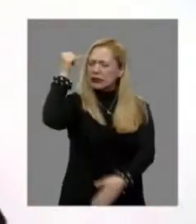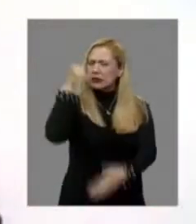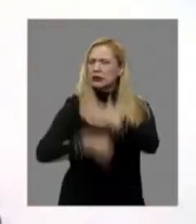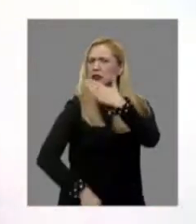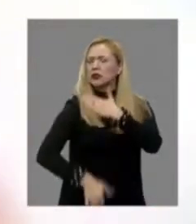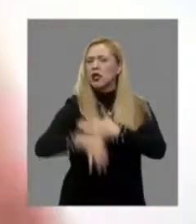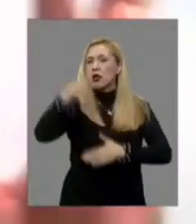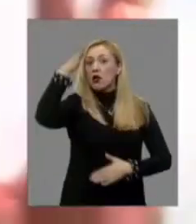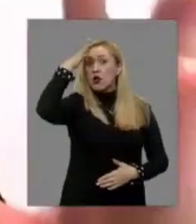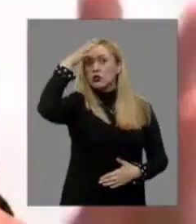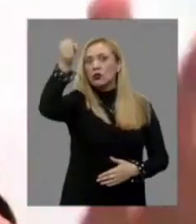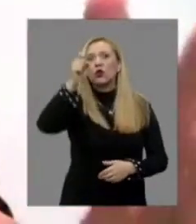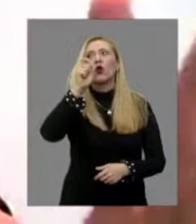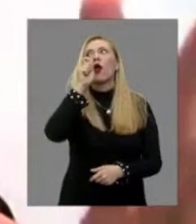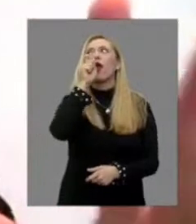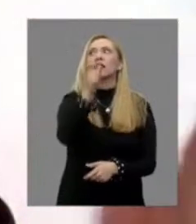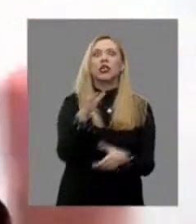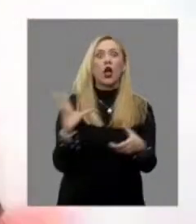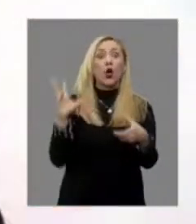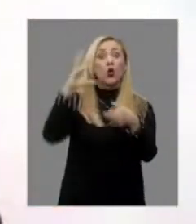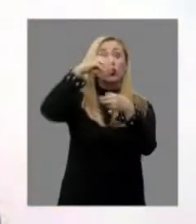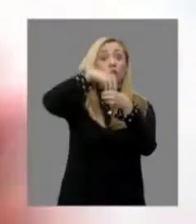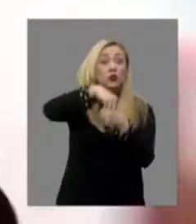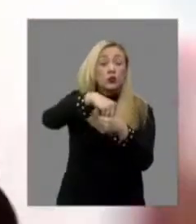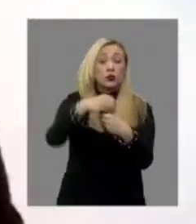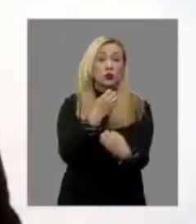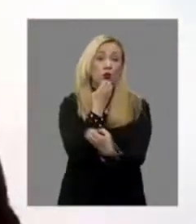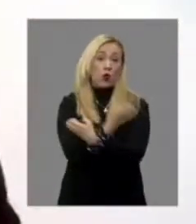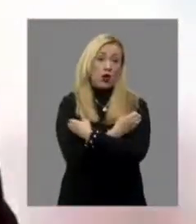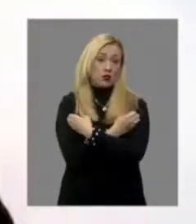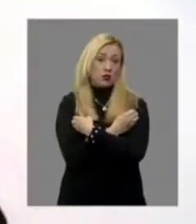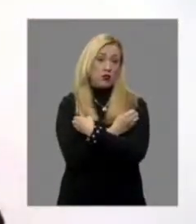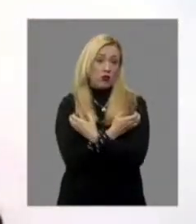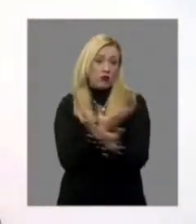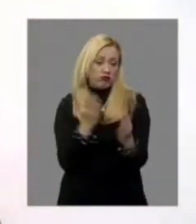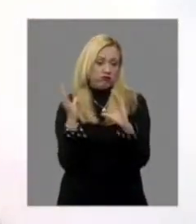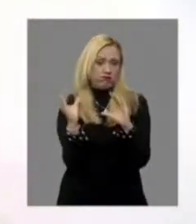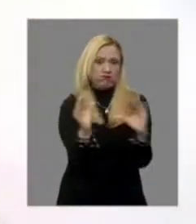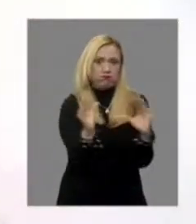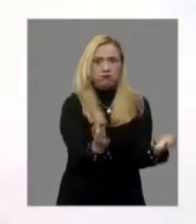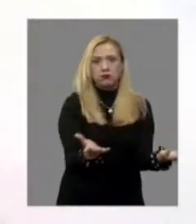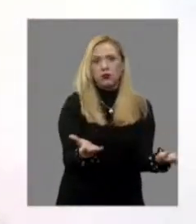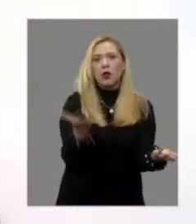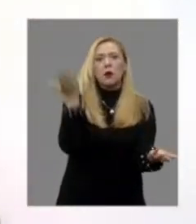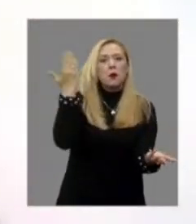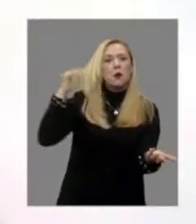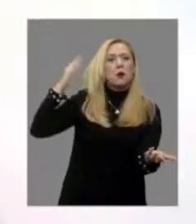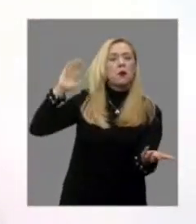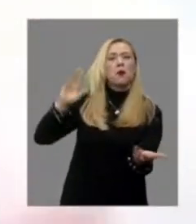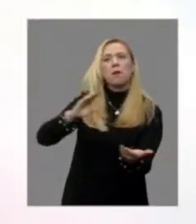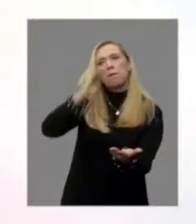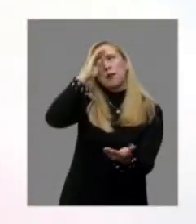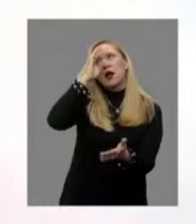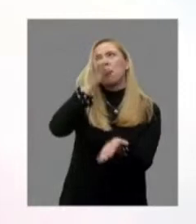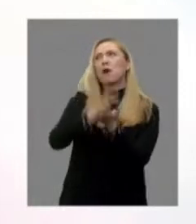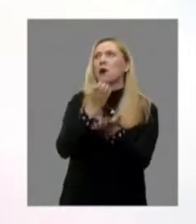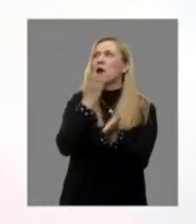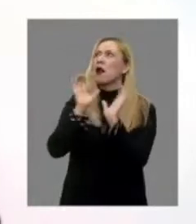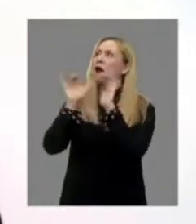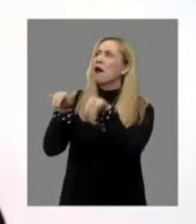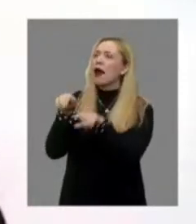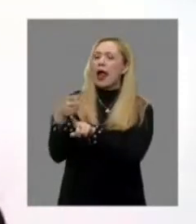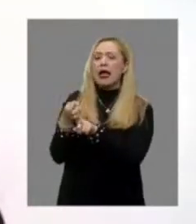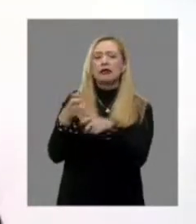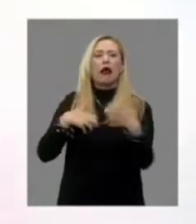inclusiva totalmente distinto a cómo se había concebido este derecho. Entonces, el tipo